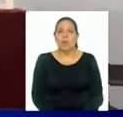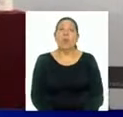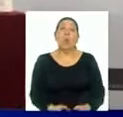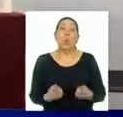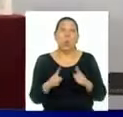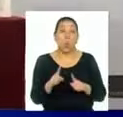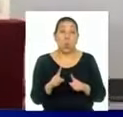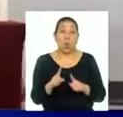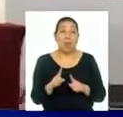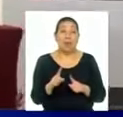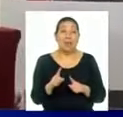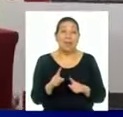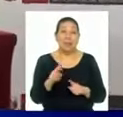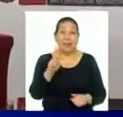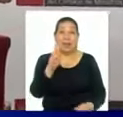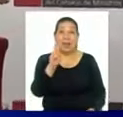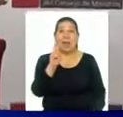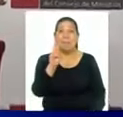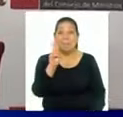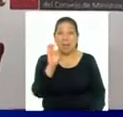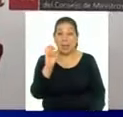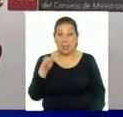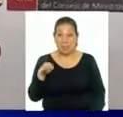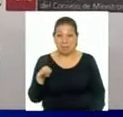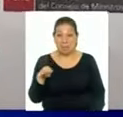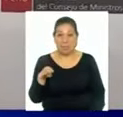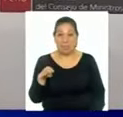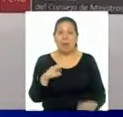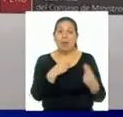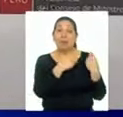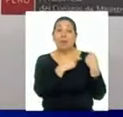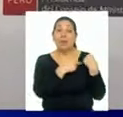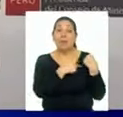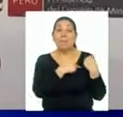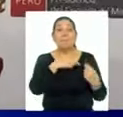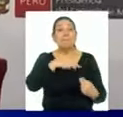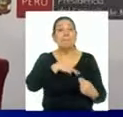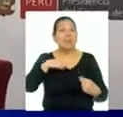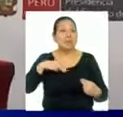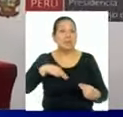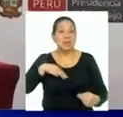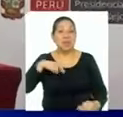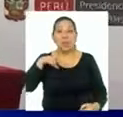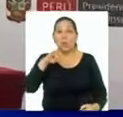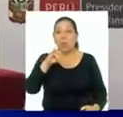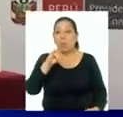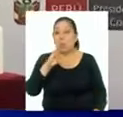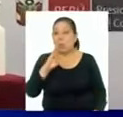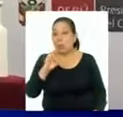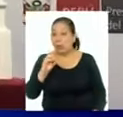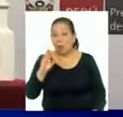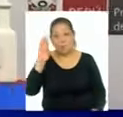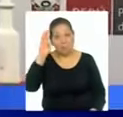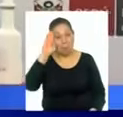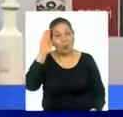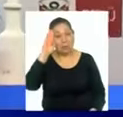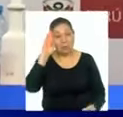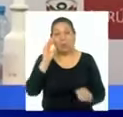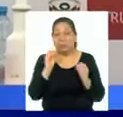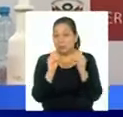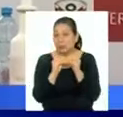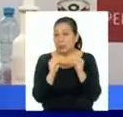Cuando lo sucedió en el Braem, eso está en manos del Ministerio Público, que está desarrollando la investigación, y la Policía Nacional del Perú